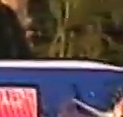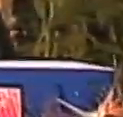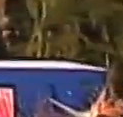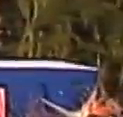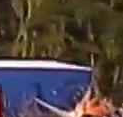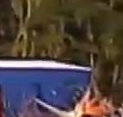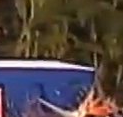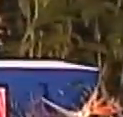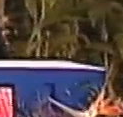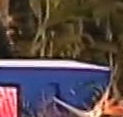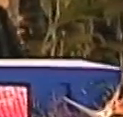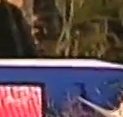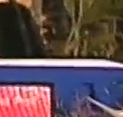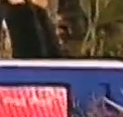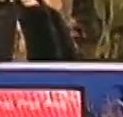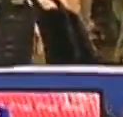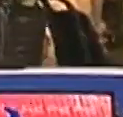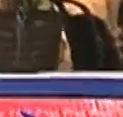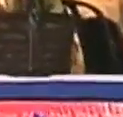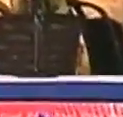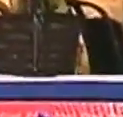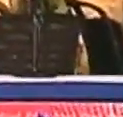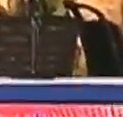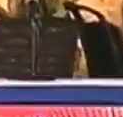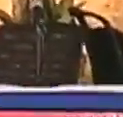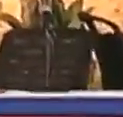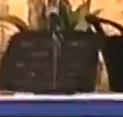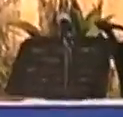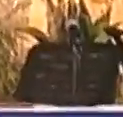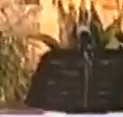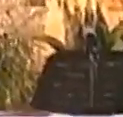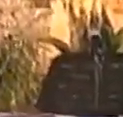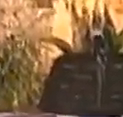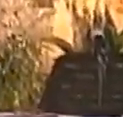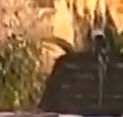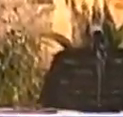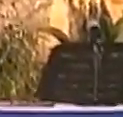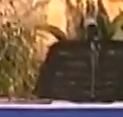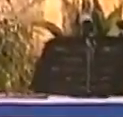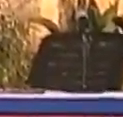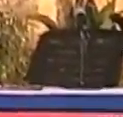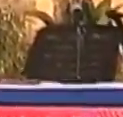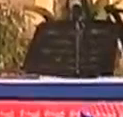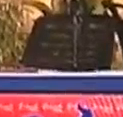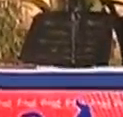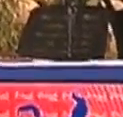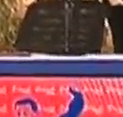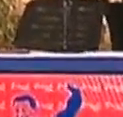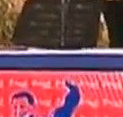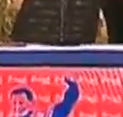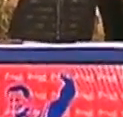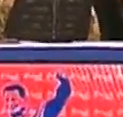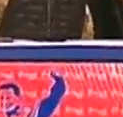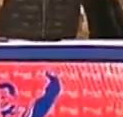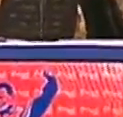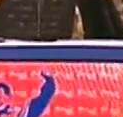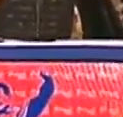mundo con la mano para arriba. Y todo el mundo con la mano para arriba. Y todo el mundo con la mano para arriba. que la comuna por aquí está activa.